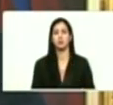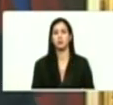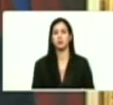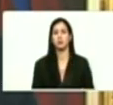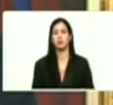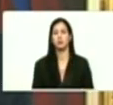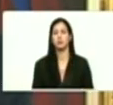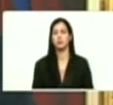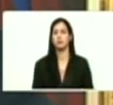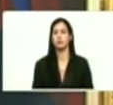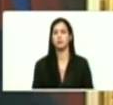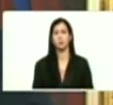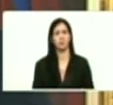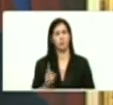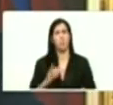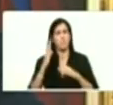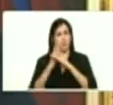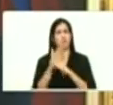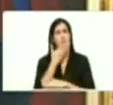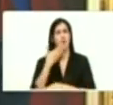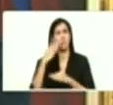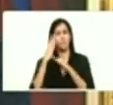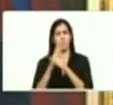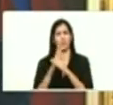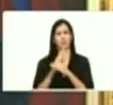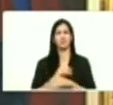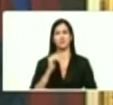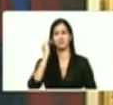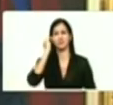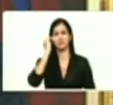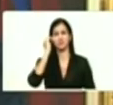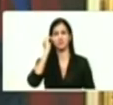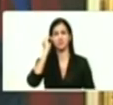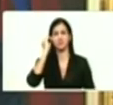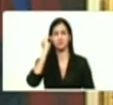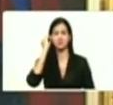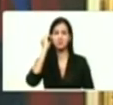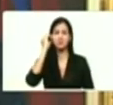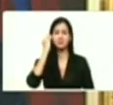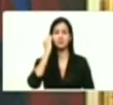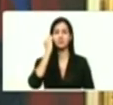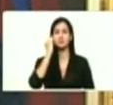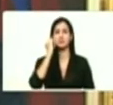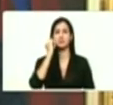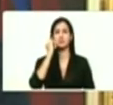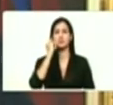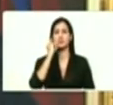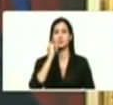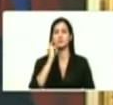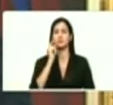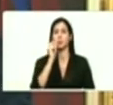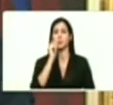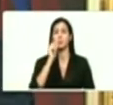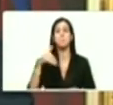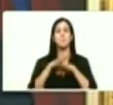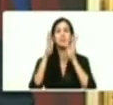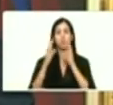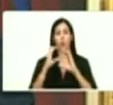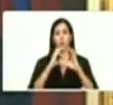deberíamos a un intermedio ¿verdad? en cuarto lugar Luis José Marcano